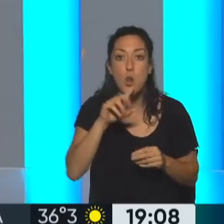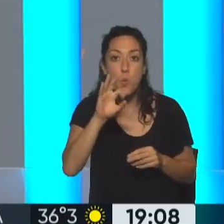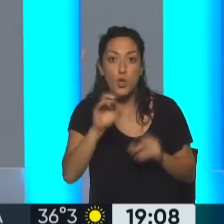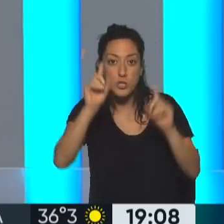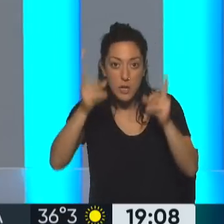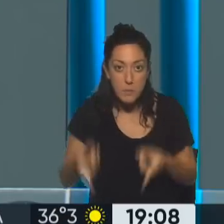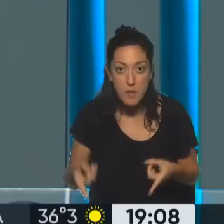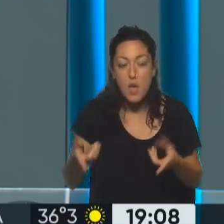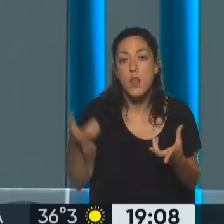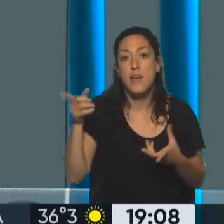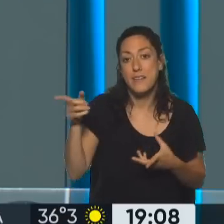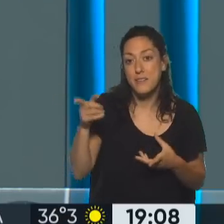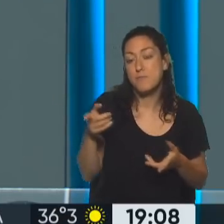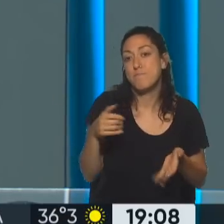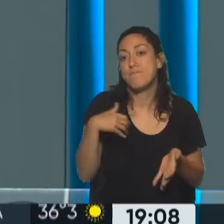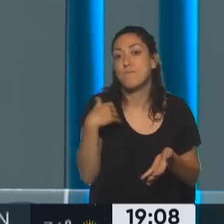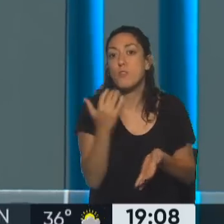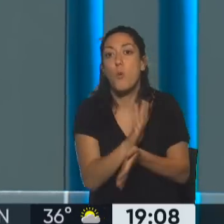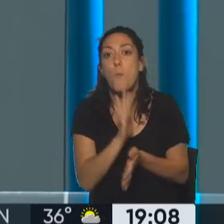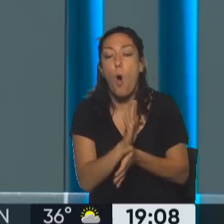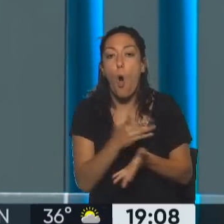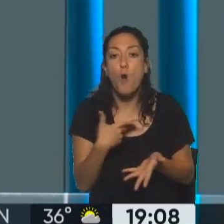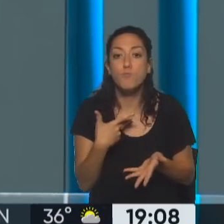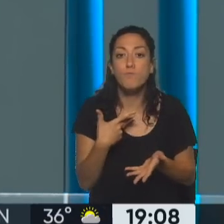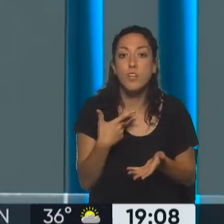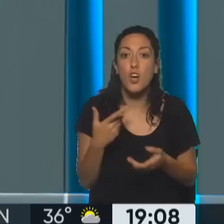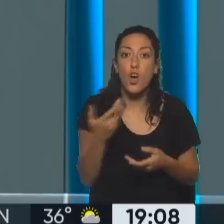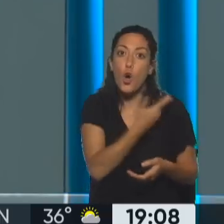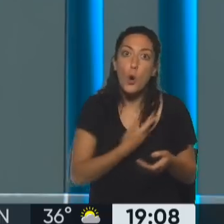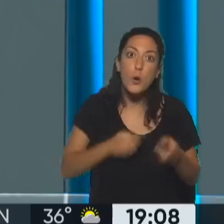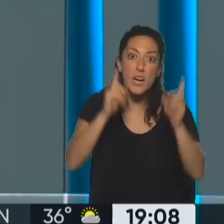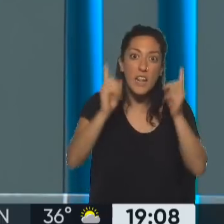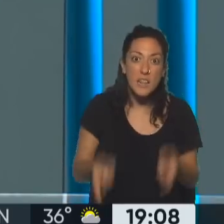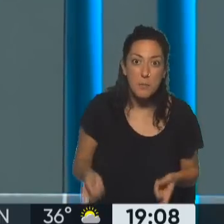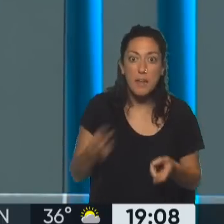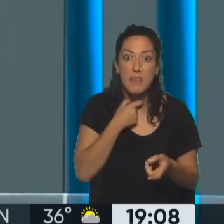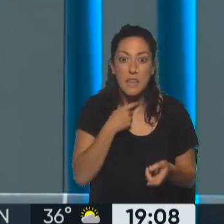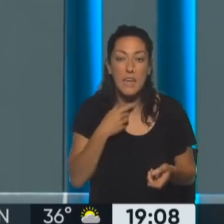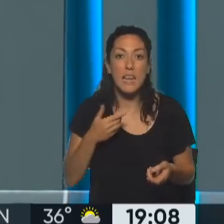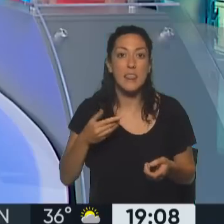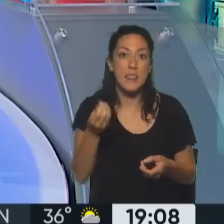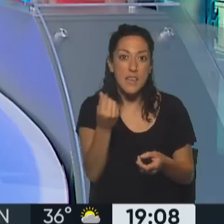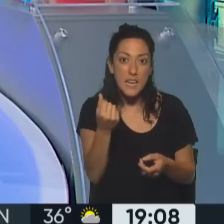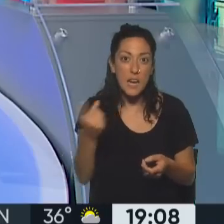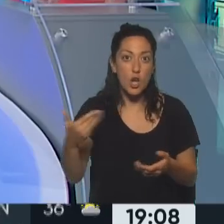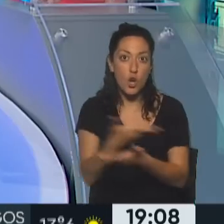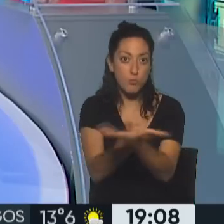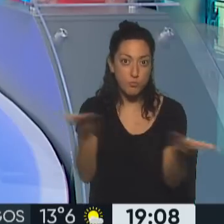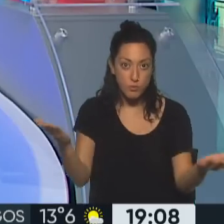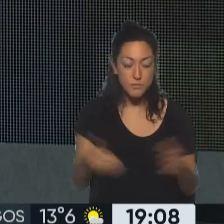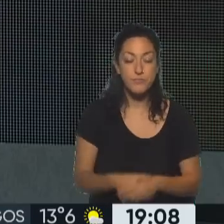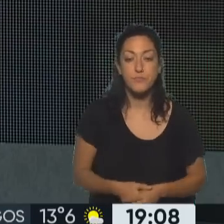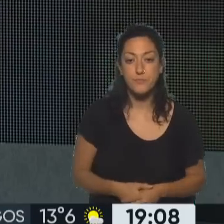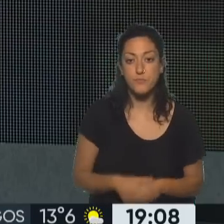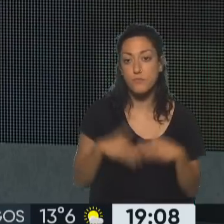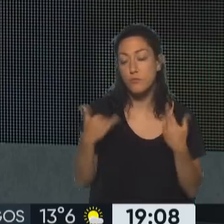está arrogando la capacidad de cogobernar en la administración de los fondos públicos. Es toda una decisión política, no jurídica.